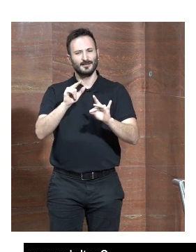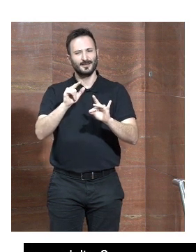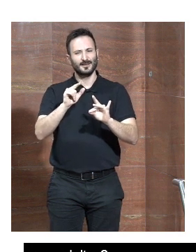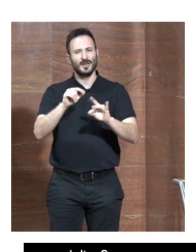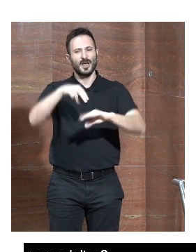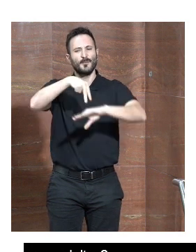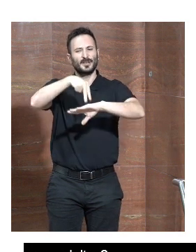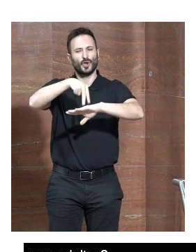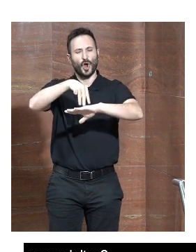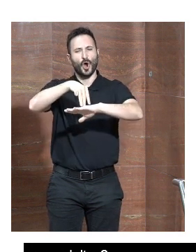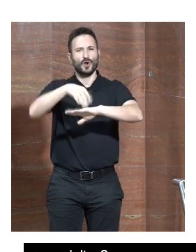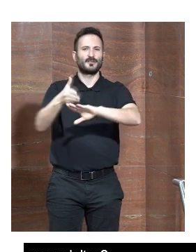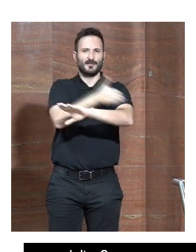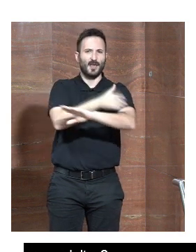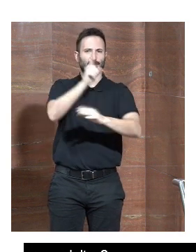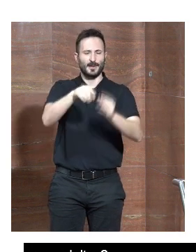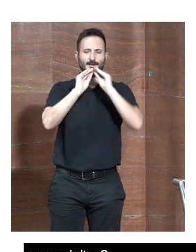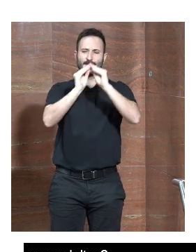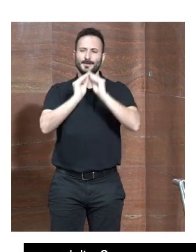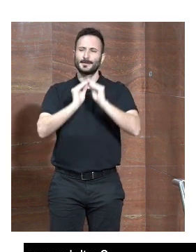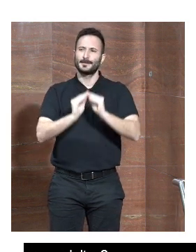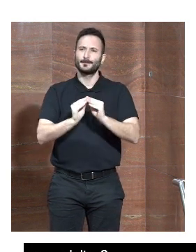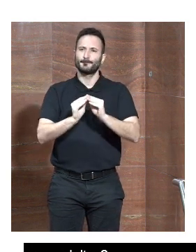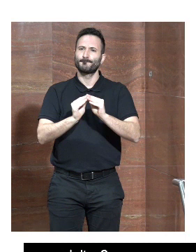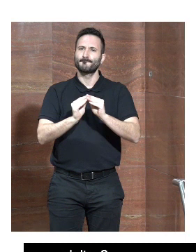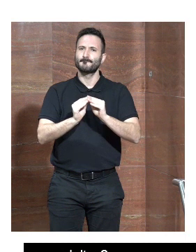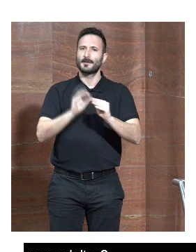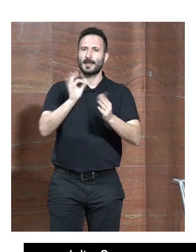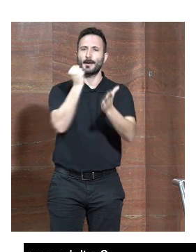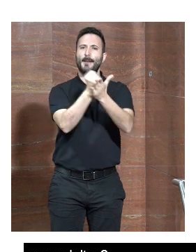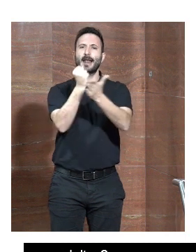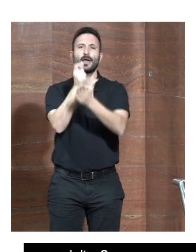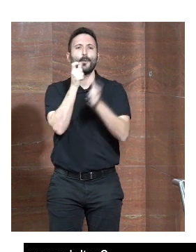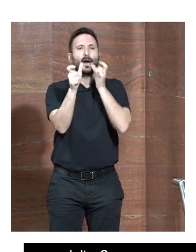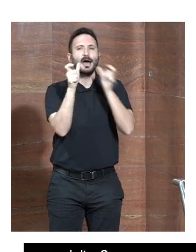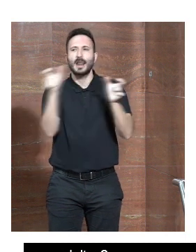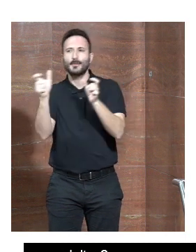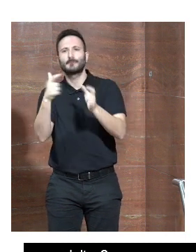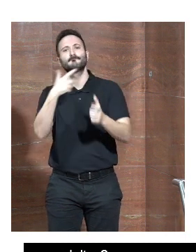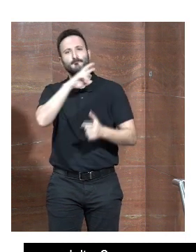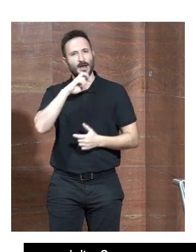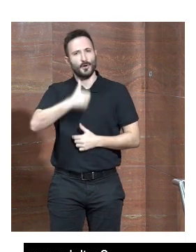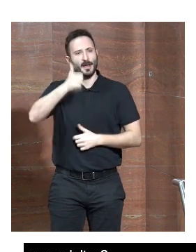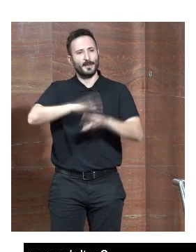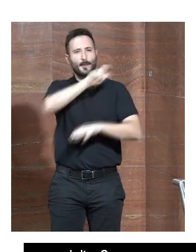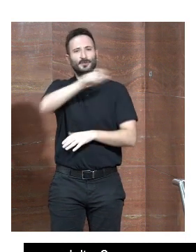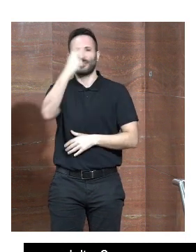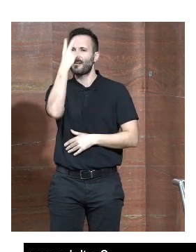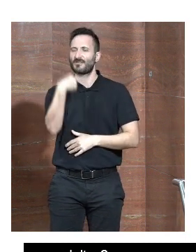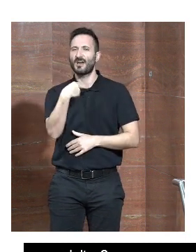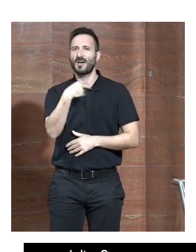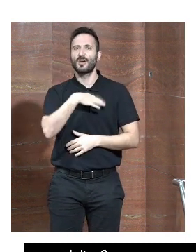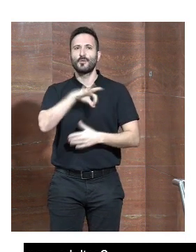hay un proyecto de un entorno de desarrollo con un marcado semántico más enriquecido para que las personas ciegas puedan